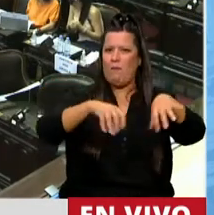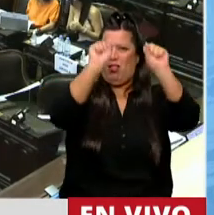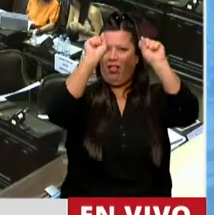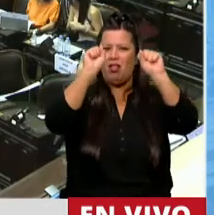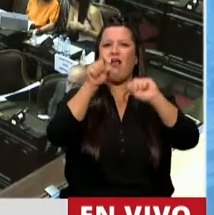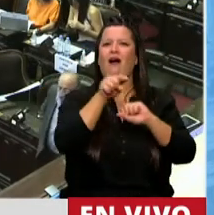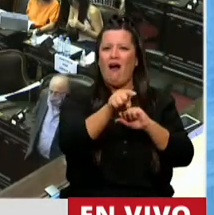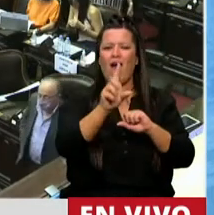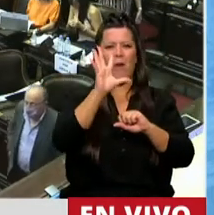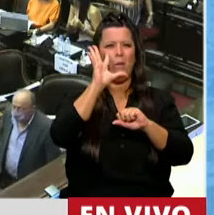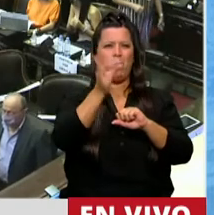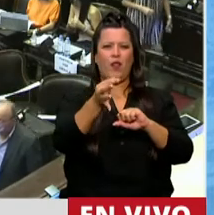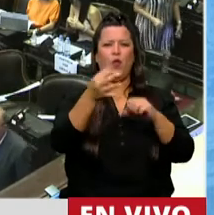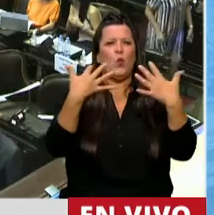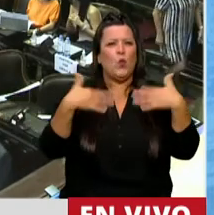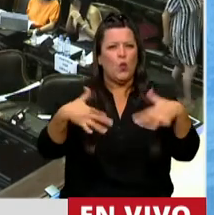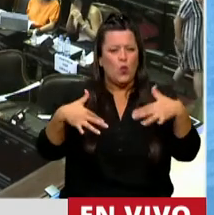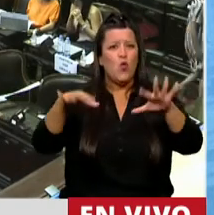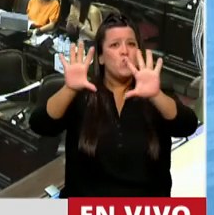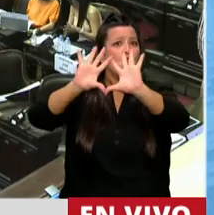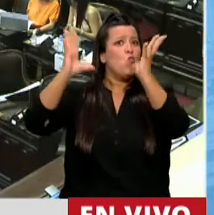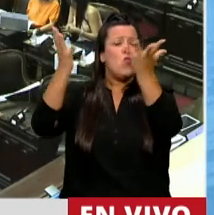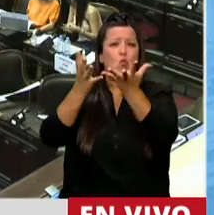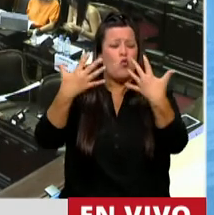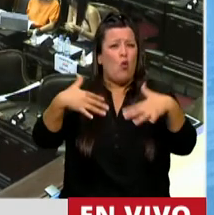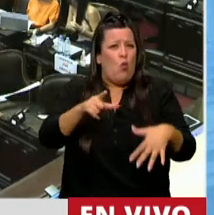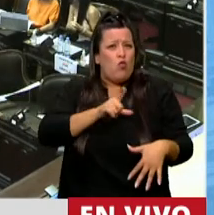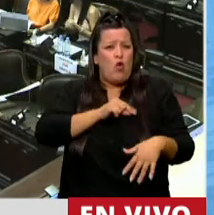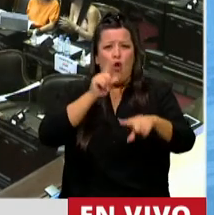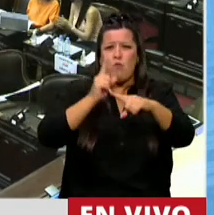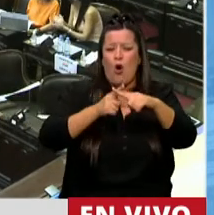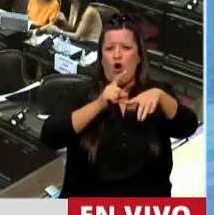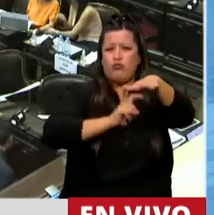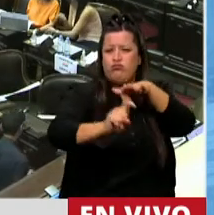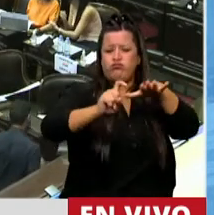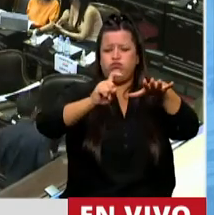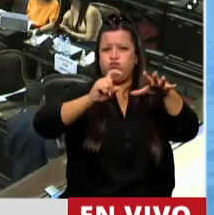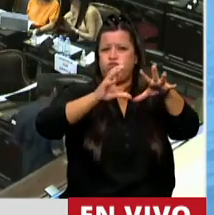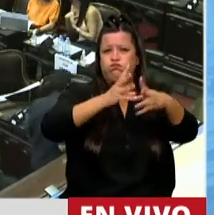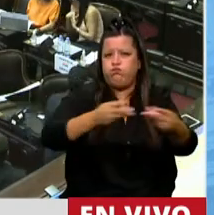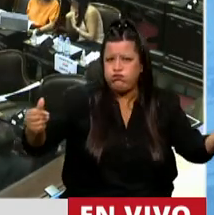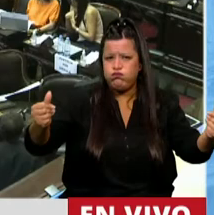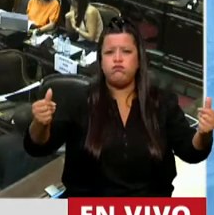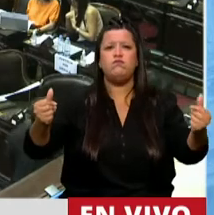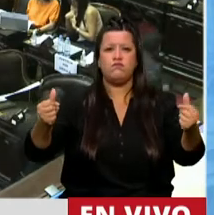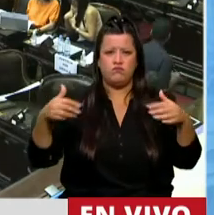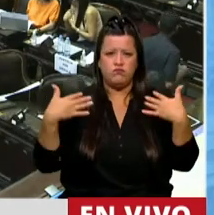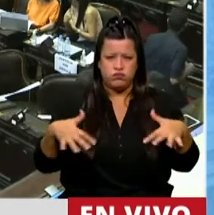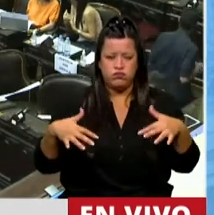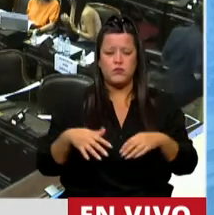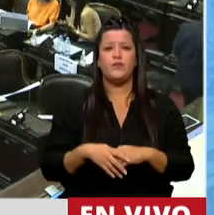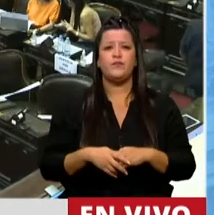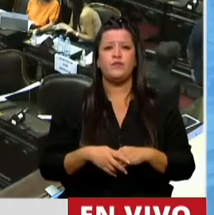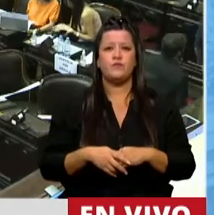ver con claridad la conmoción de orden internacional, mundial, que se había generado alrededor del hecho.